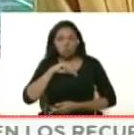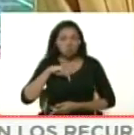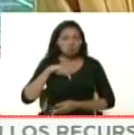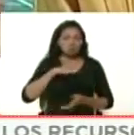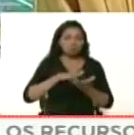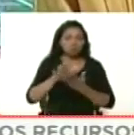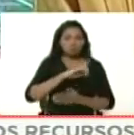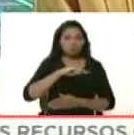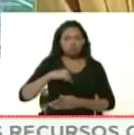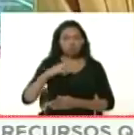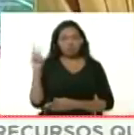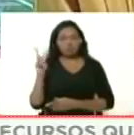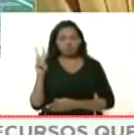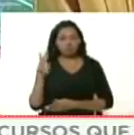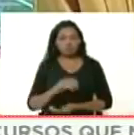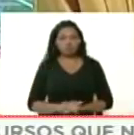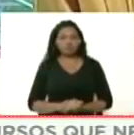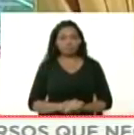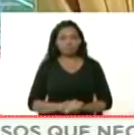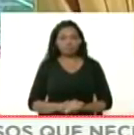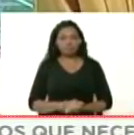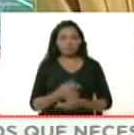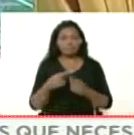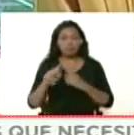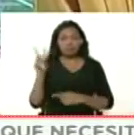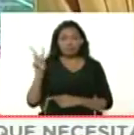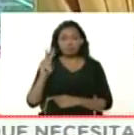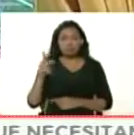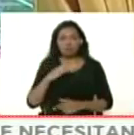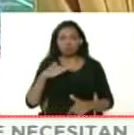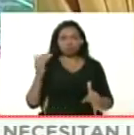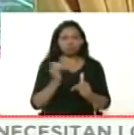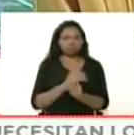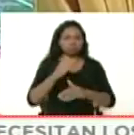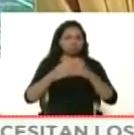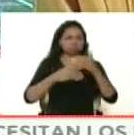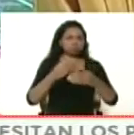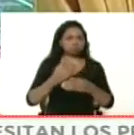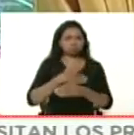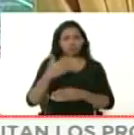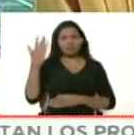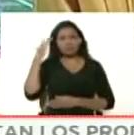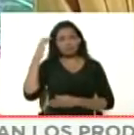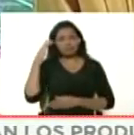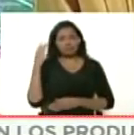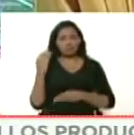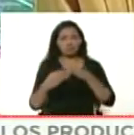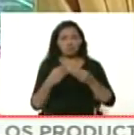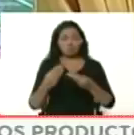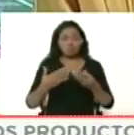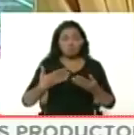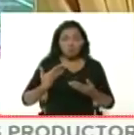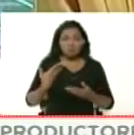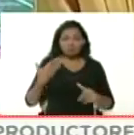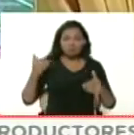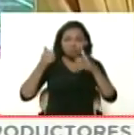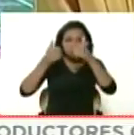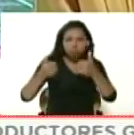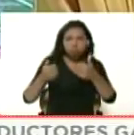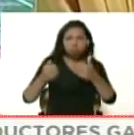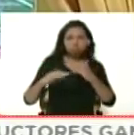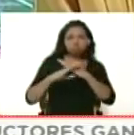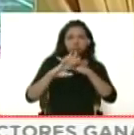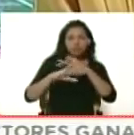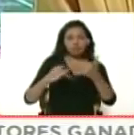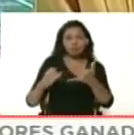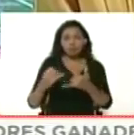Venezuela, trágico. Pero Venezuela ya va tomando otro camino. ¿Y cómo pueden detener? Las sanciones